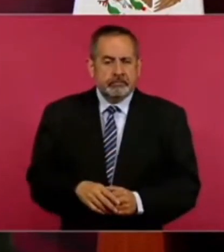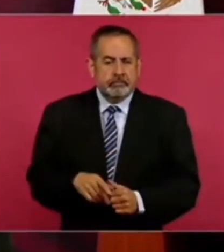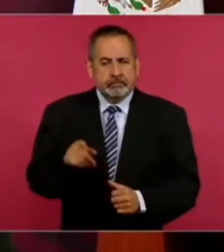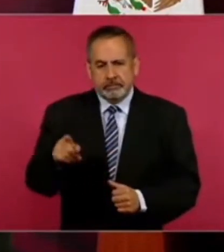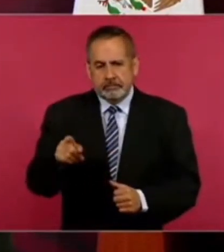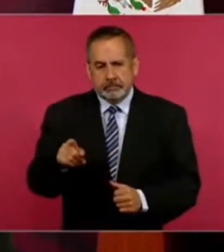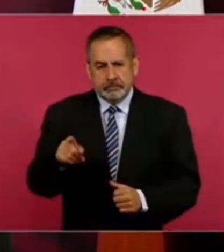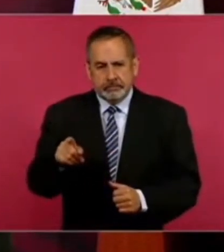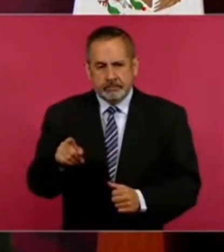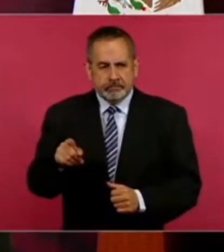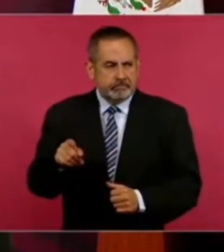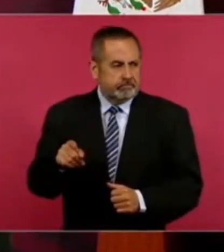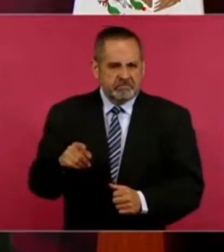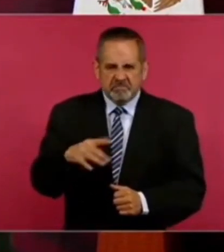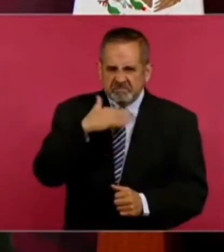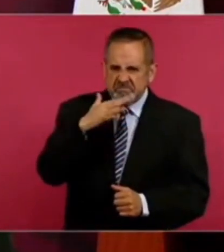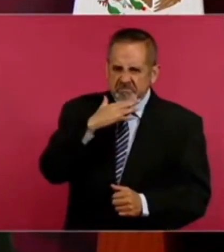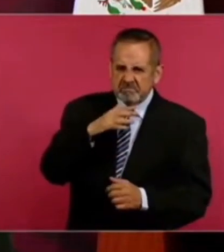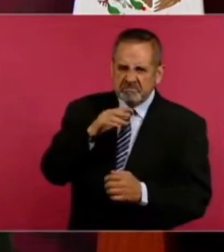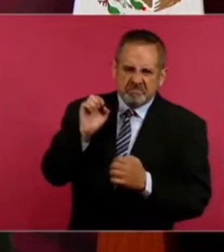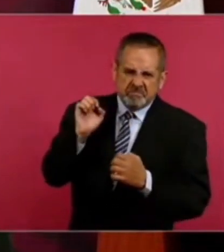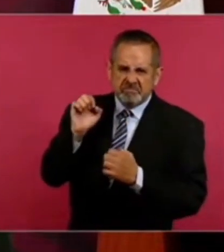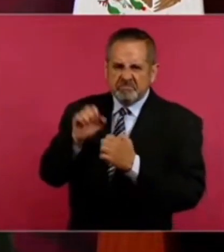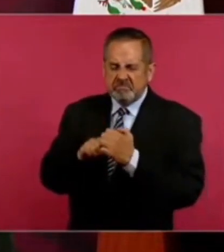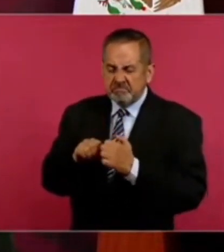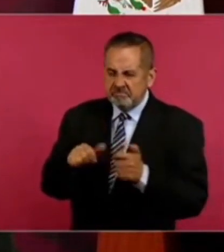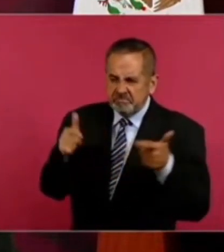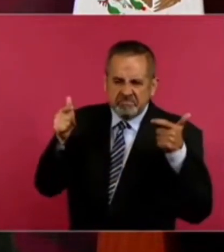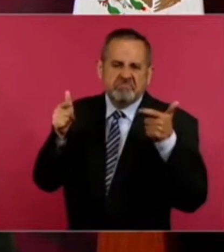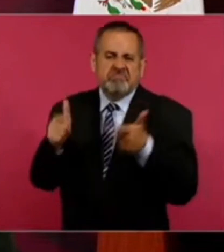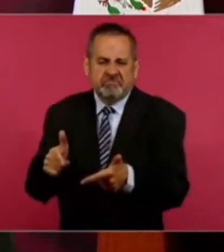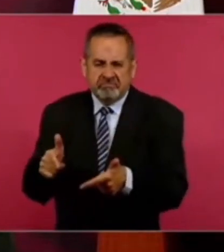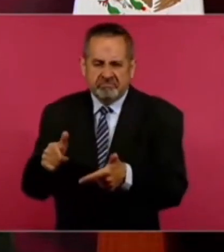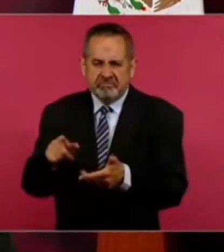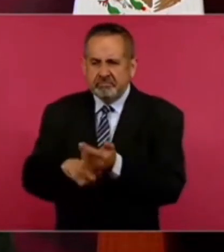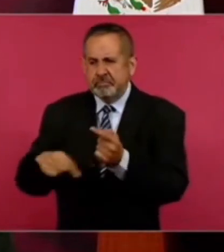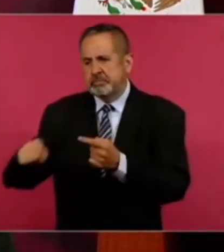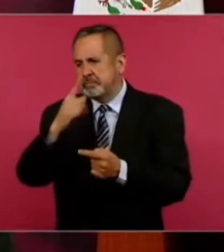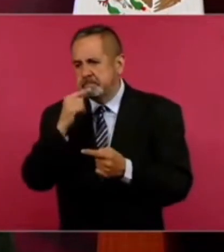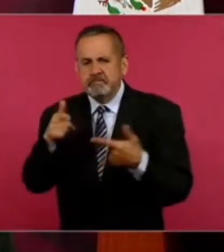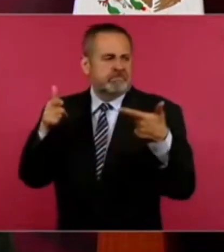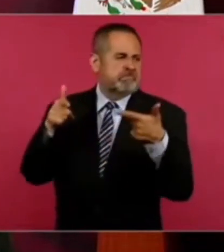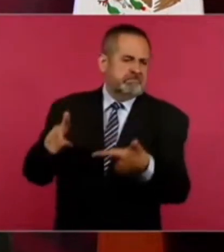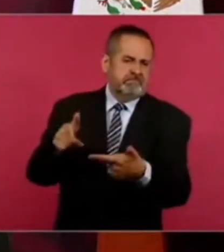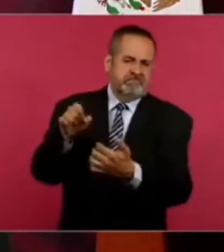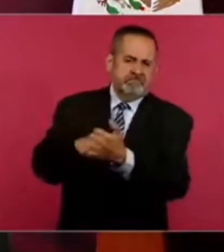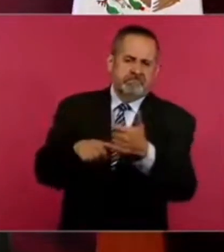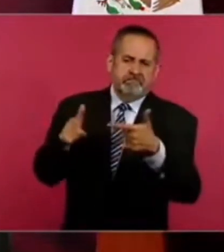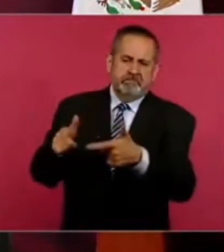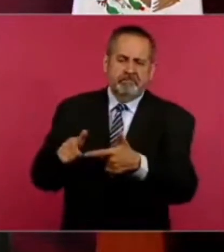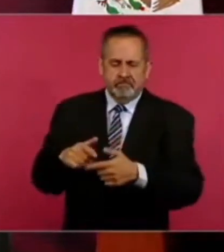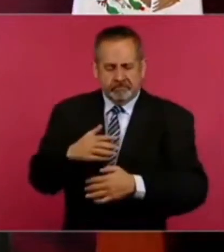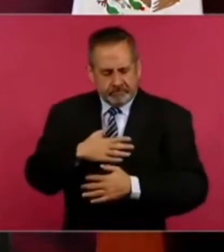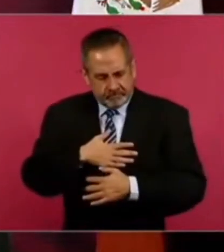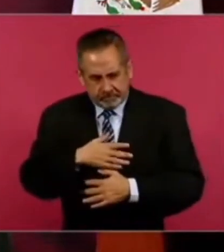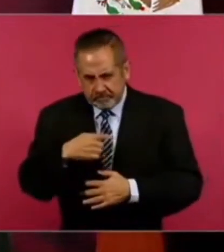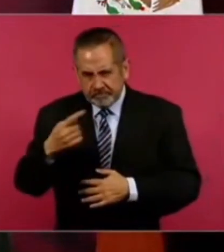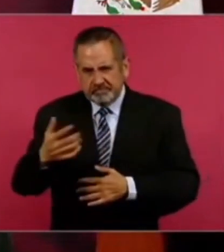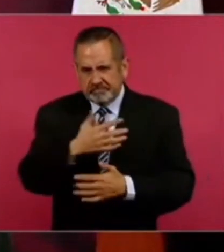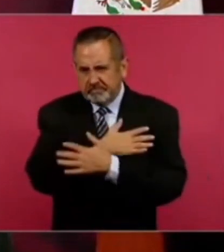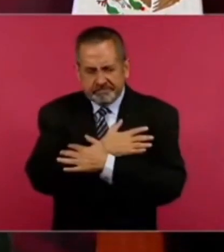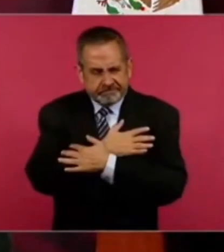Prácticamente una emboscada a policías en Coyuca. Envío un abrazo